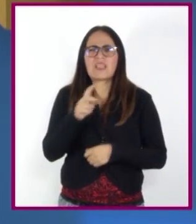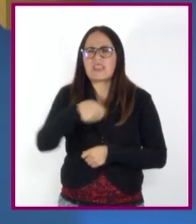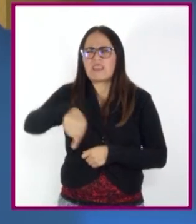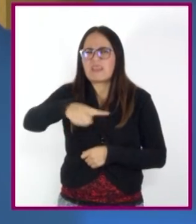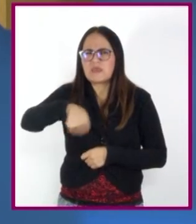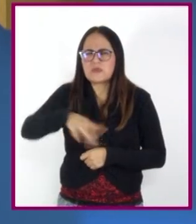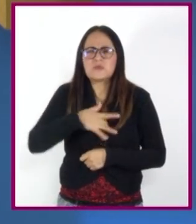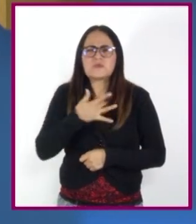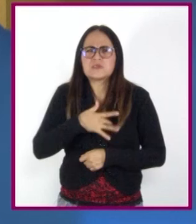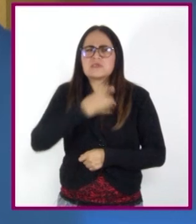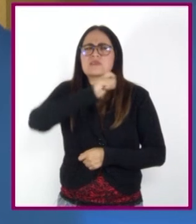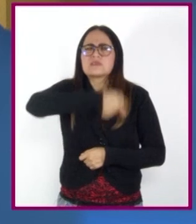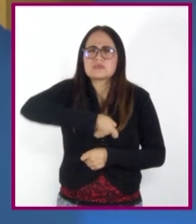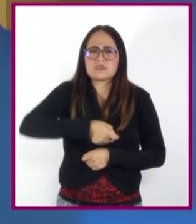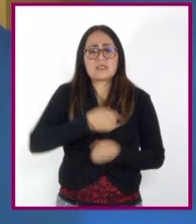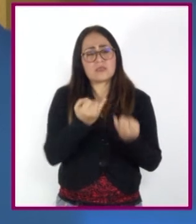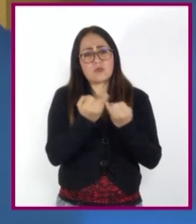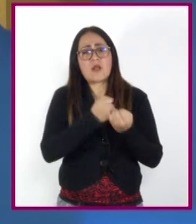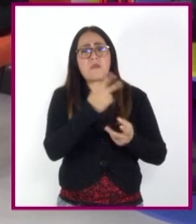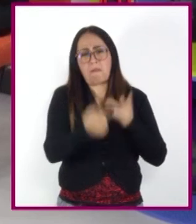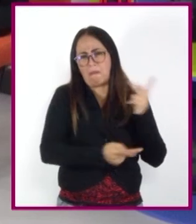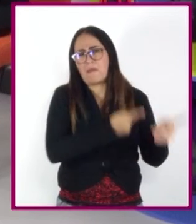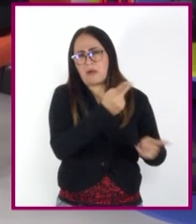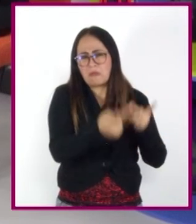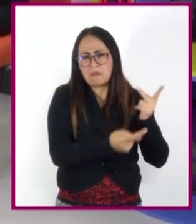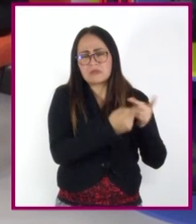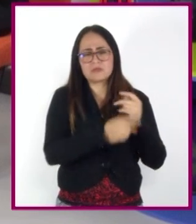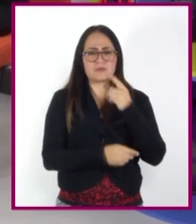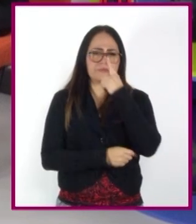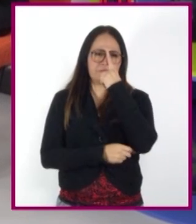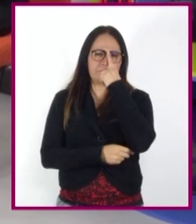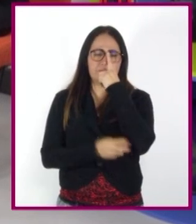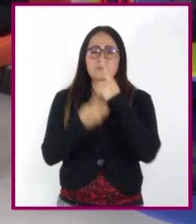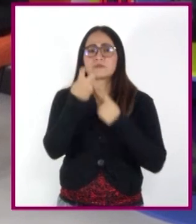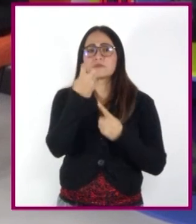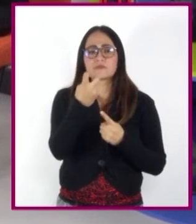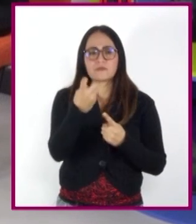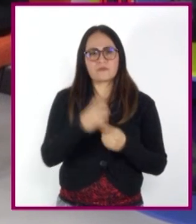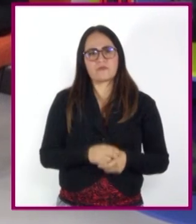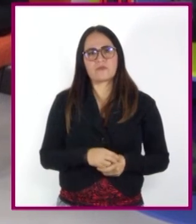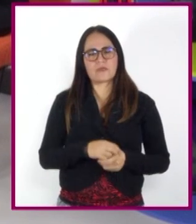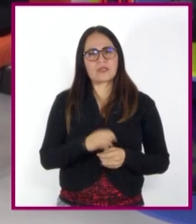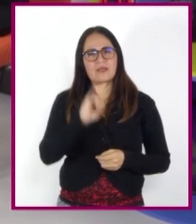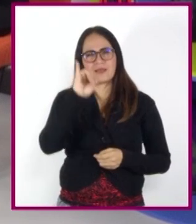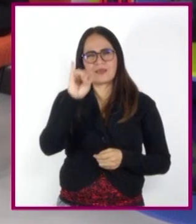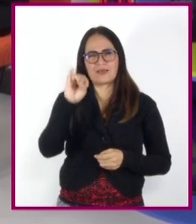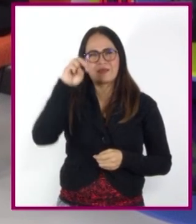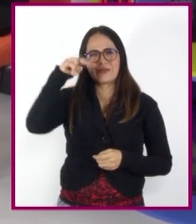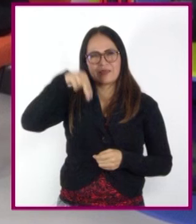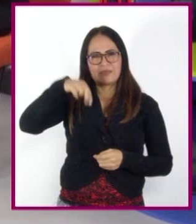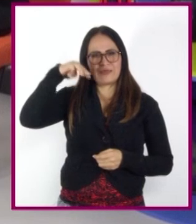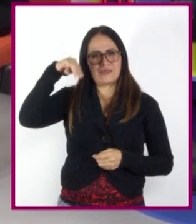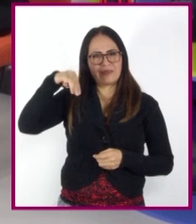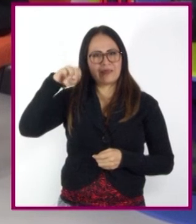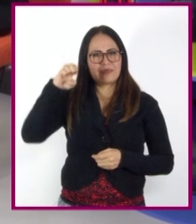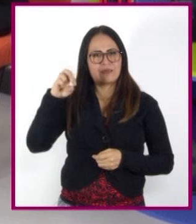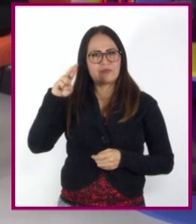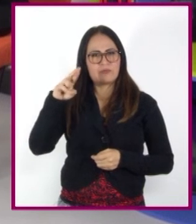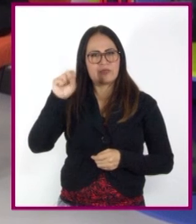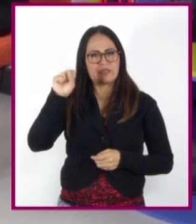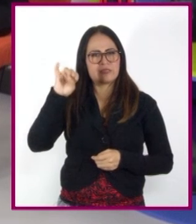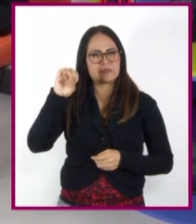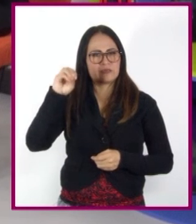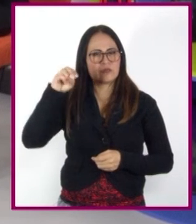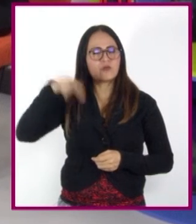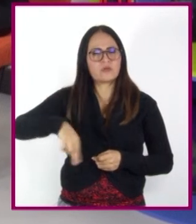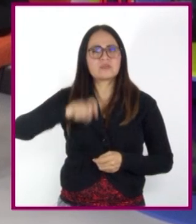sintiendo y pregúntenle si es así. A esto le llamamos inmersión y les permitirá entender lo que la